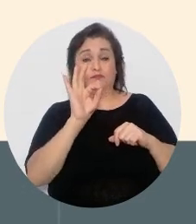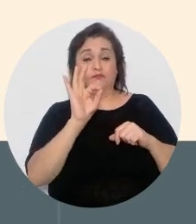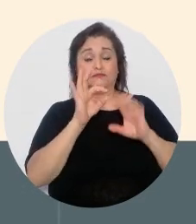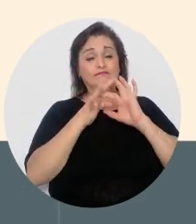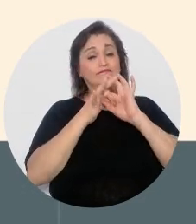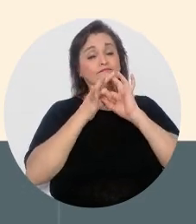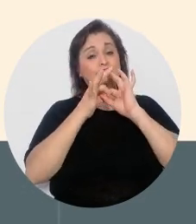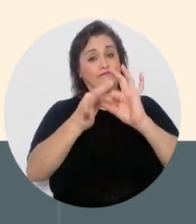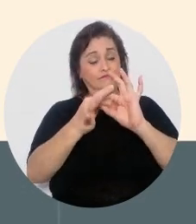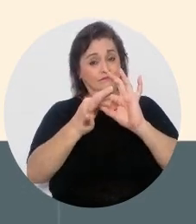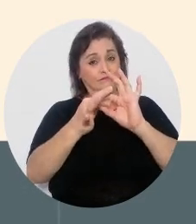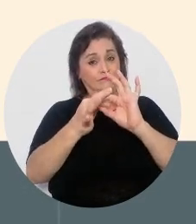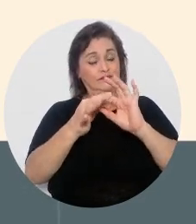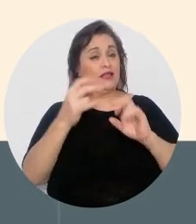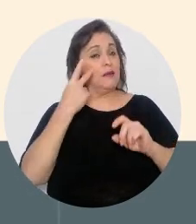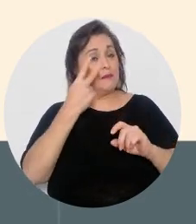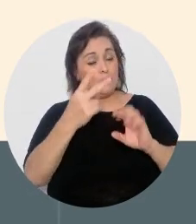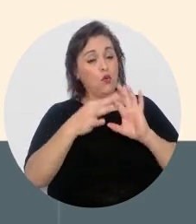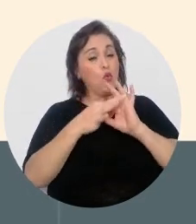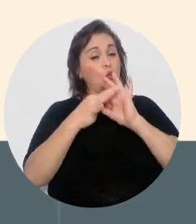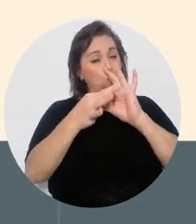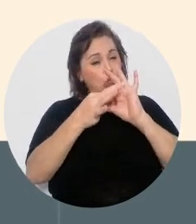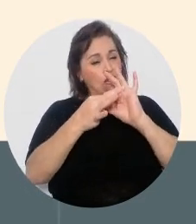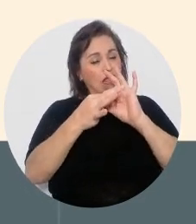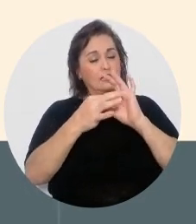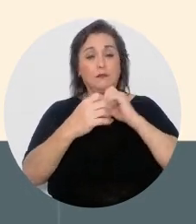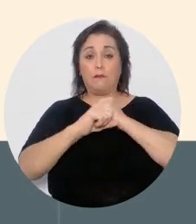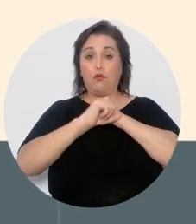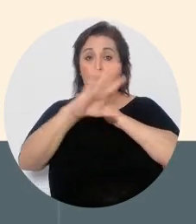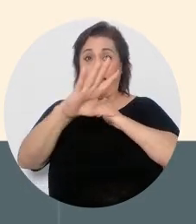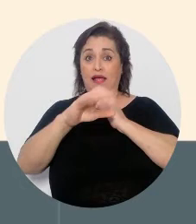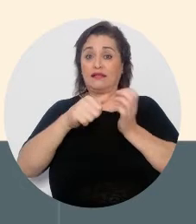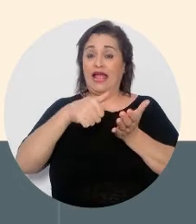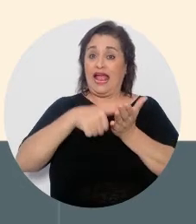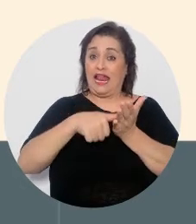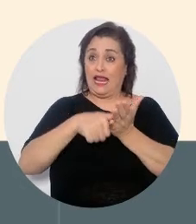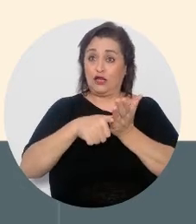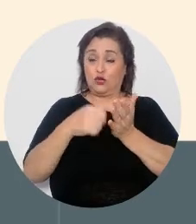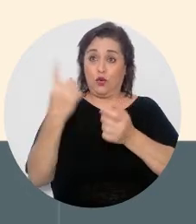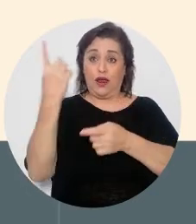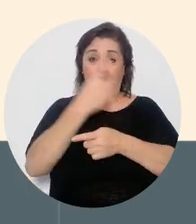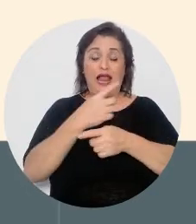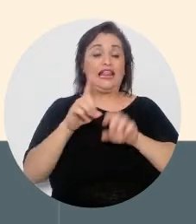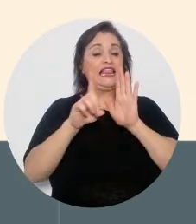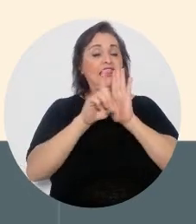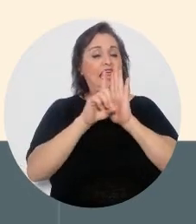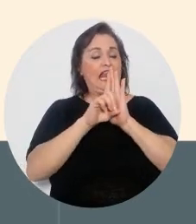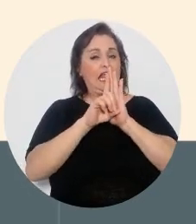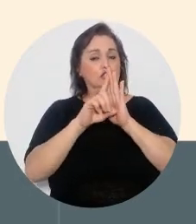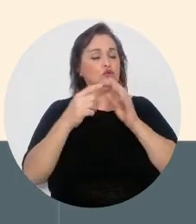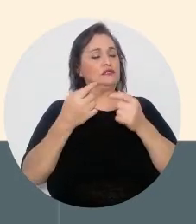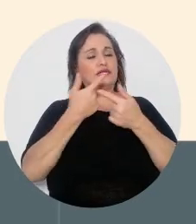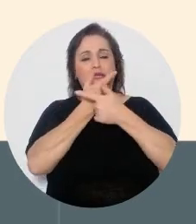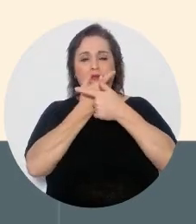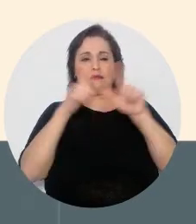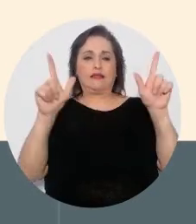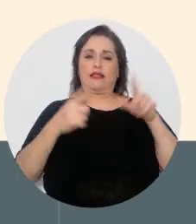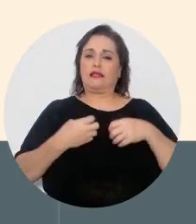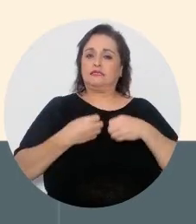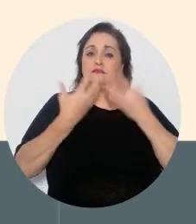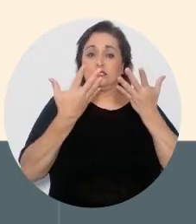encontramos vinculadas o encontramos unidas a la propaganda electoral derechos como la libertad de